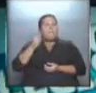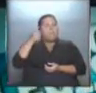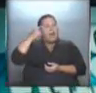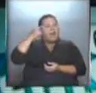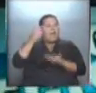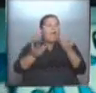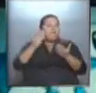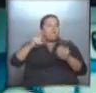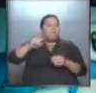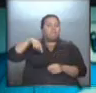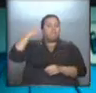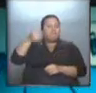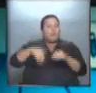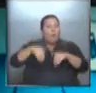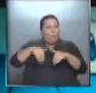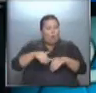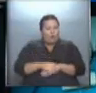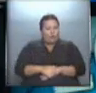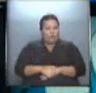evaluarla en elecciones.